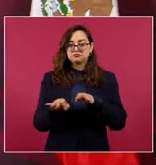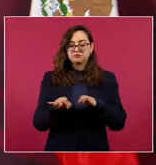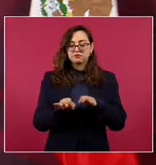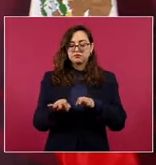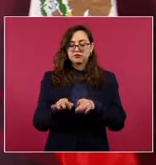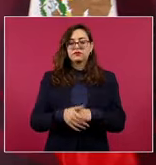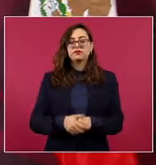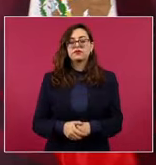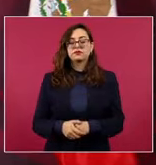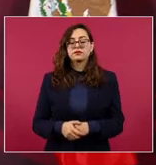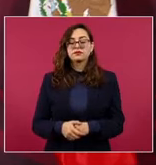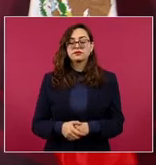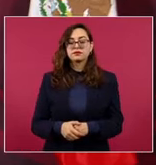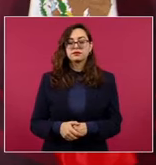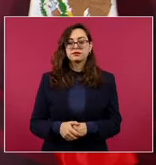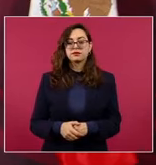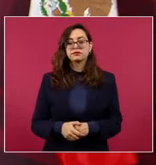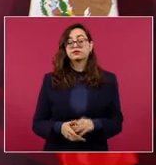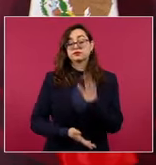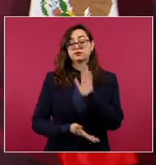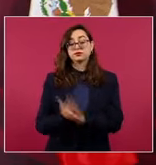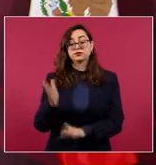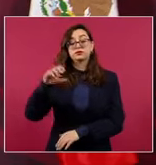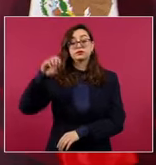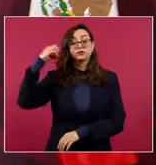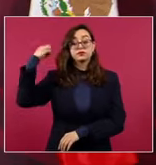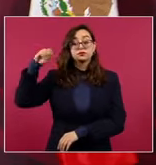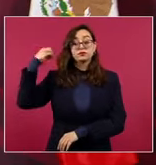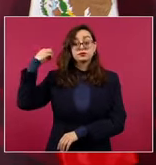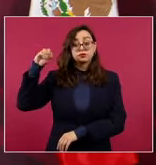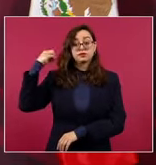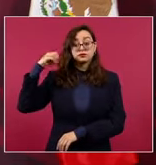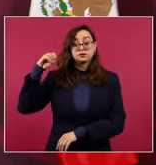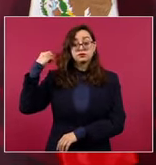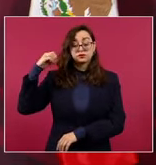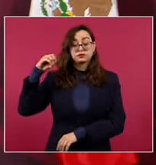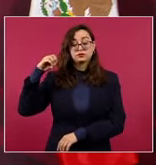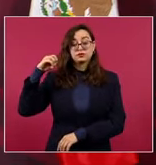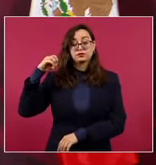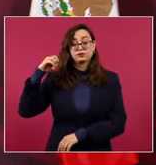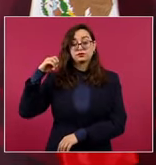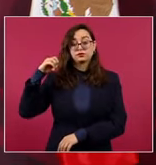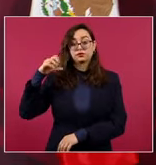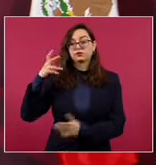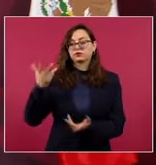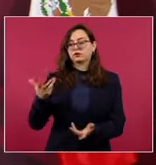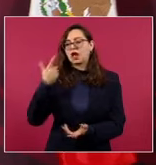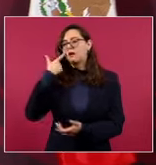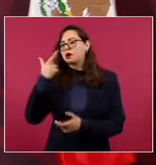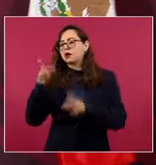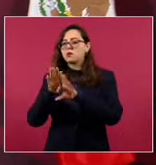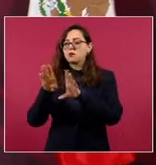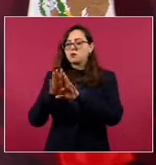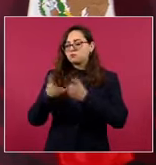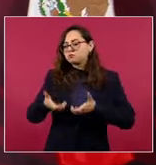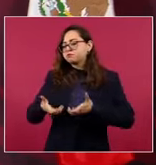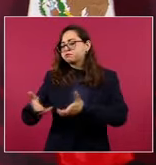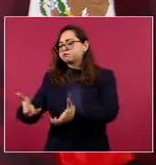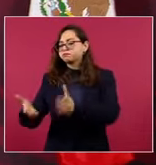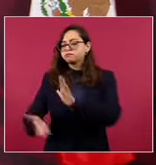a hacer una visita a Oaxaca. Vamos a ver unos caminos que